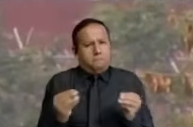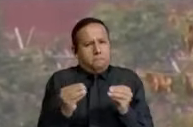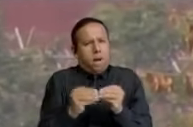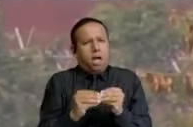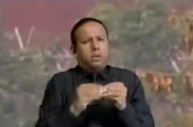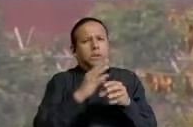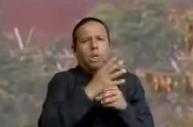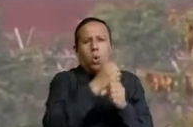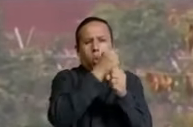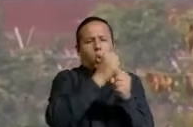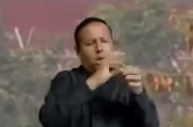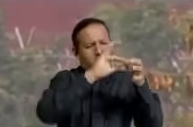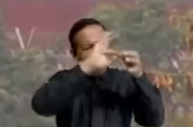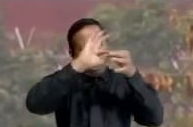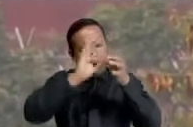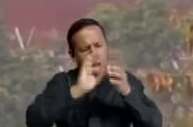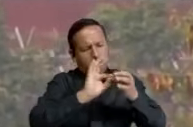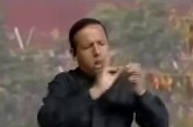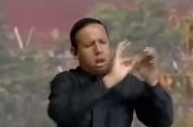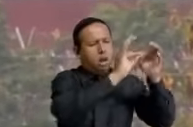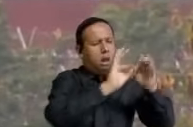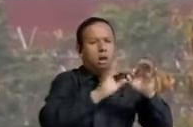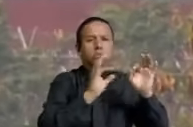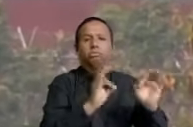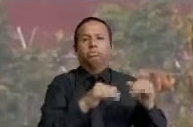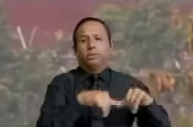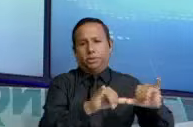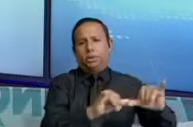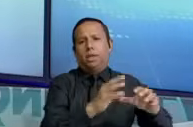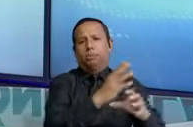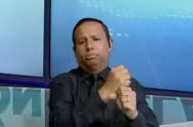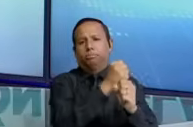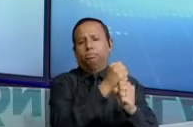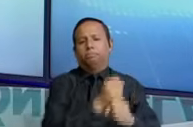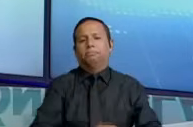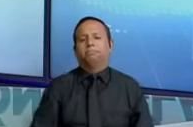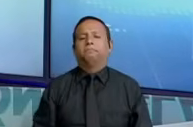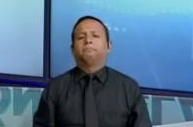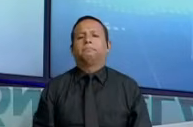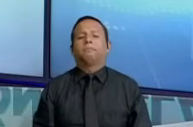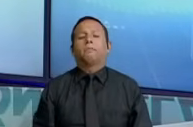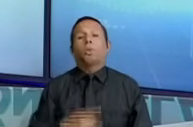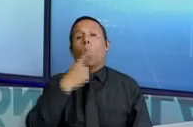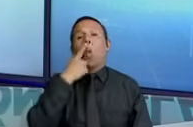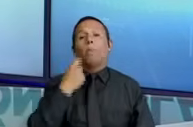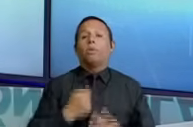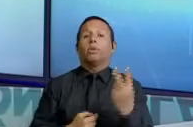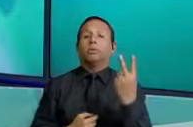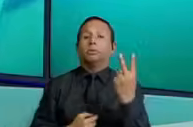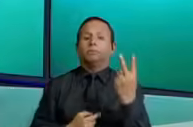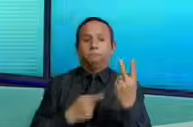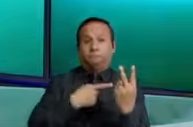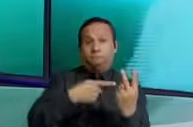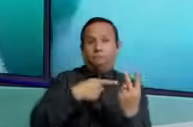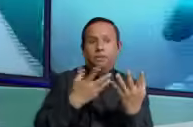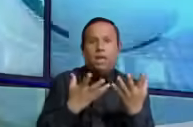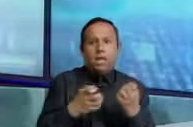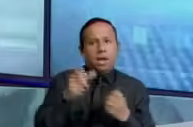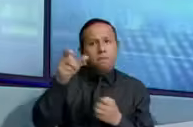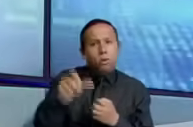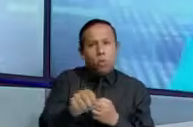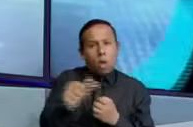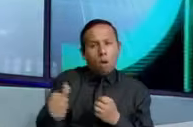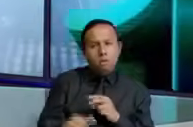reponer el techo afectado informó char pis los hombres que iban a cometer un secuestro